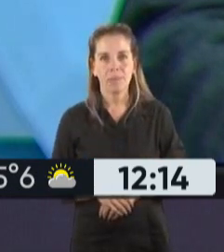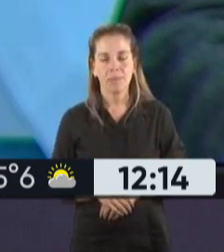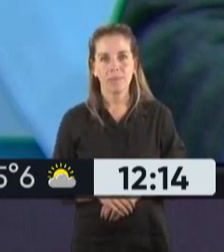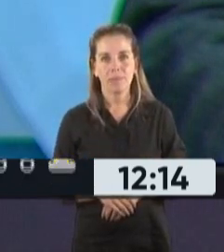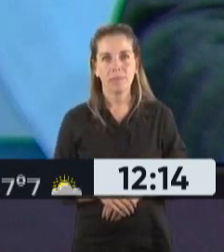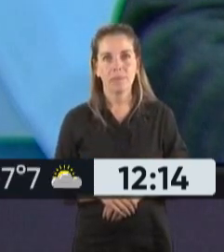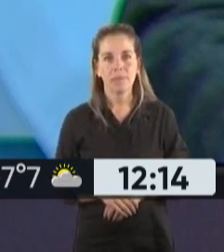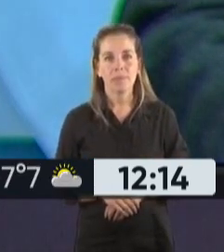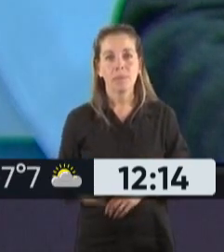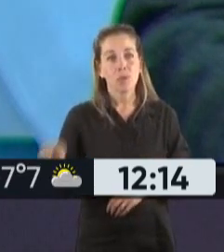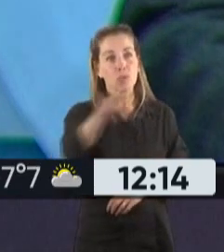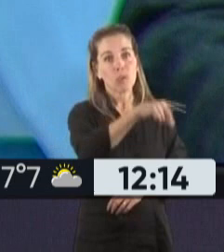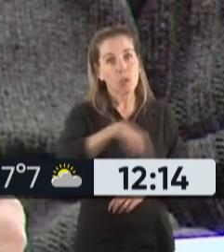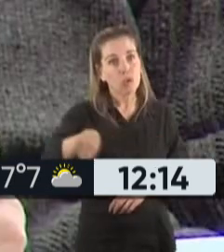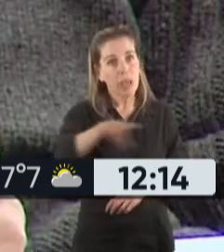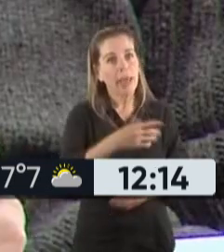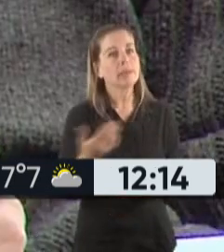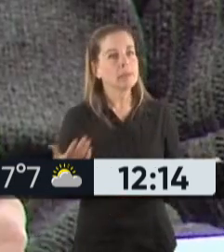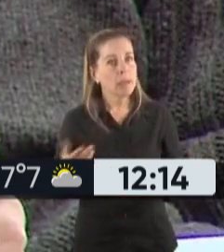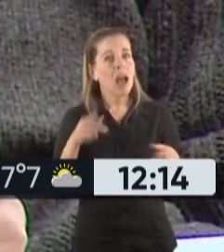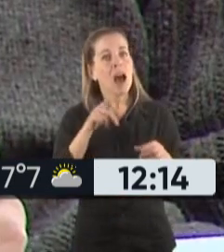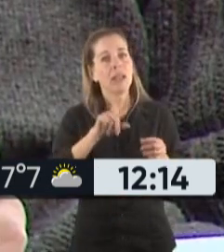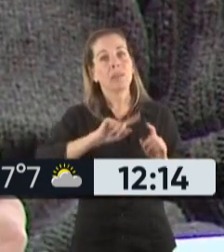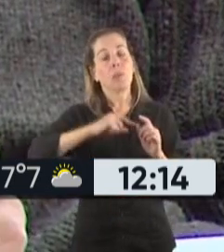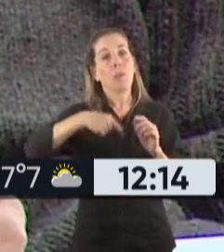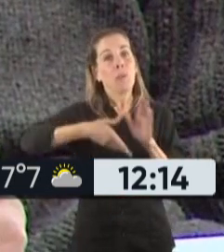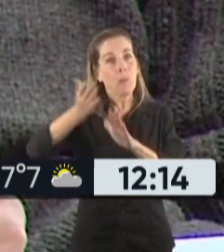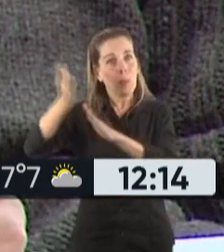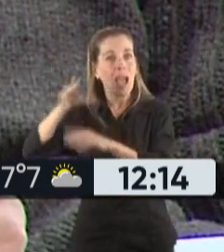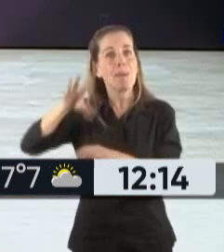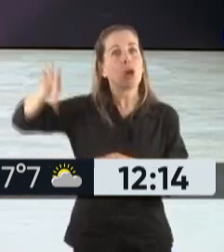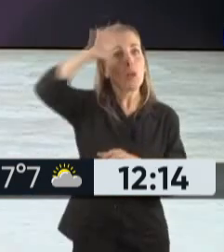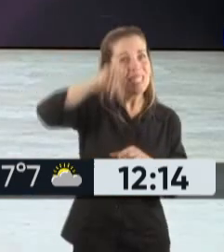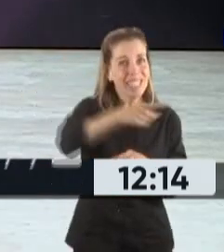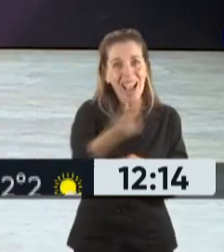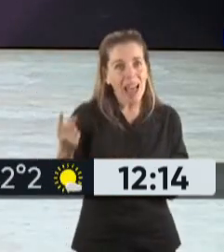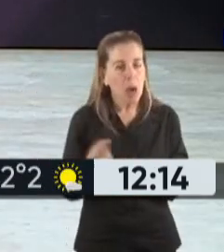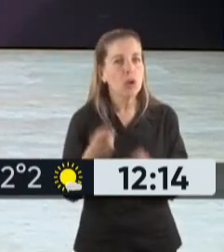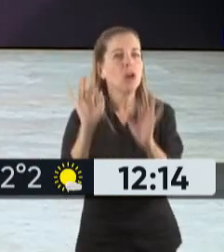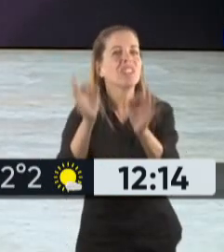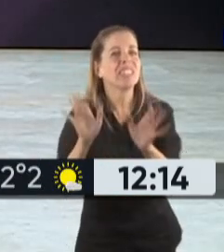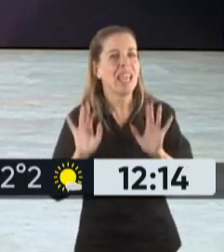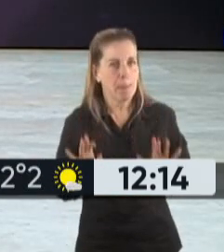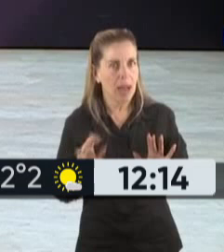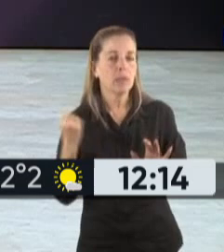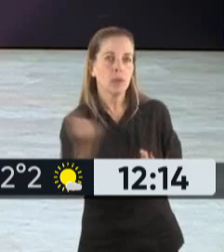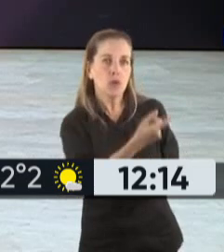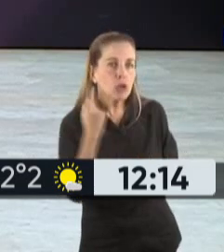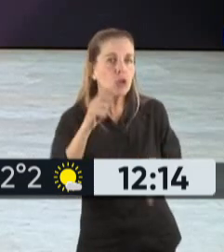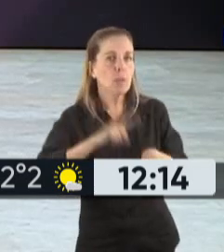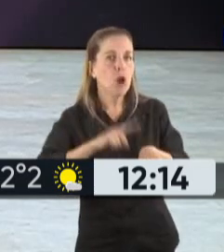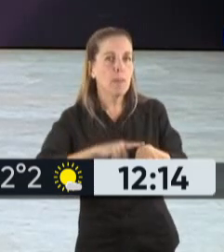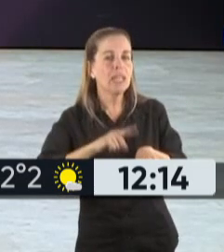Y ustedes lo que tienen que volver es a sus provincias sabiendo que estamos sobrellevando un